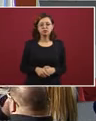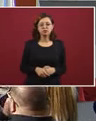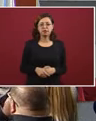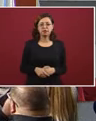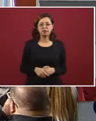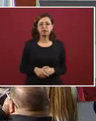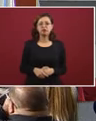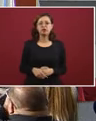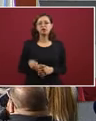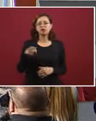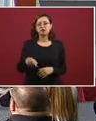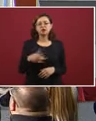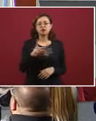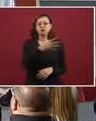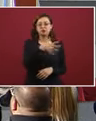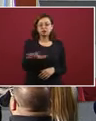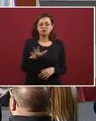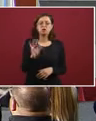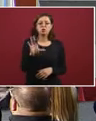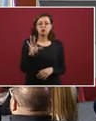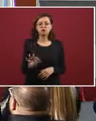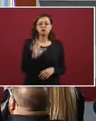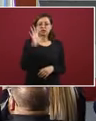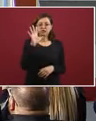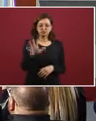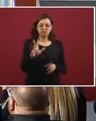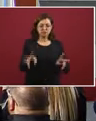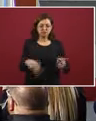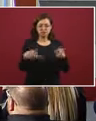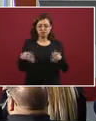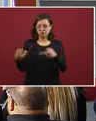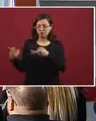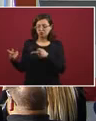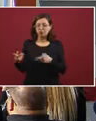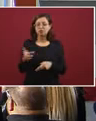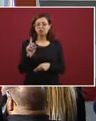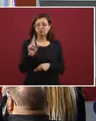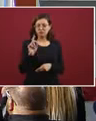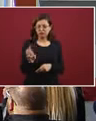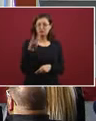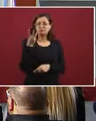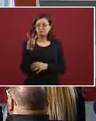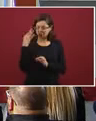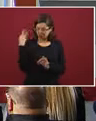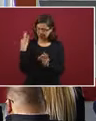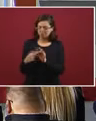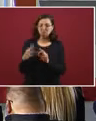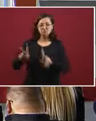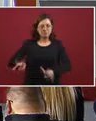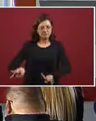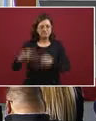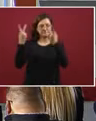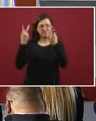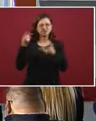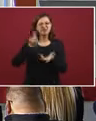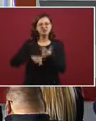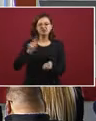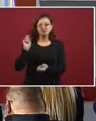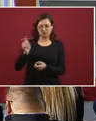resultado general: de 45 lotes se pudieron vender 37. Ahorita les doy el desglose al interior de dichos